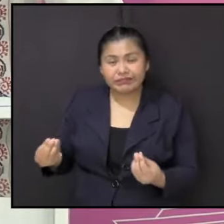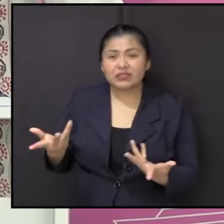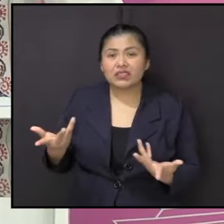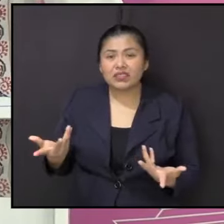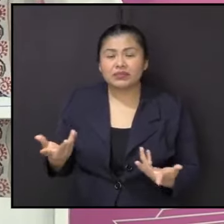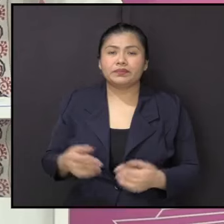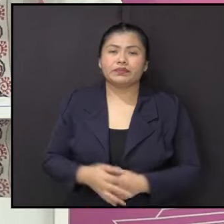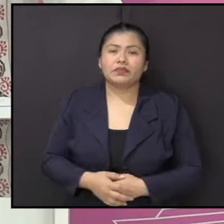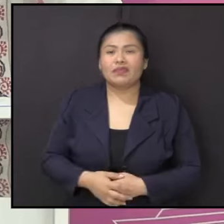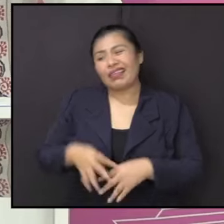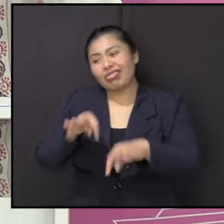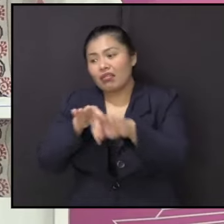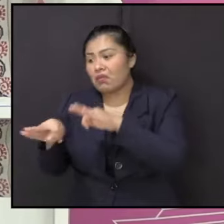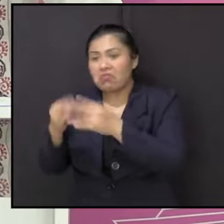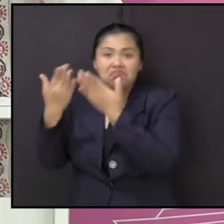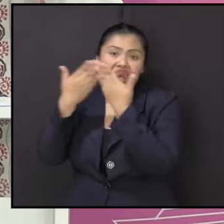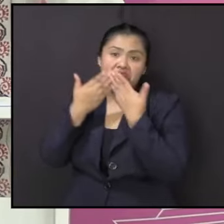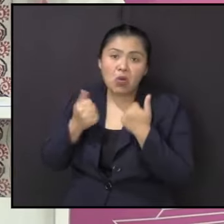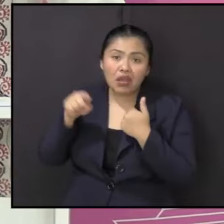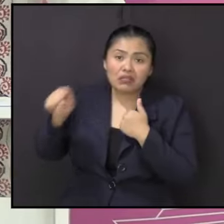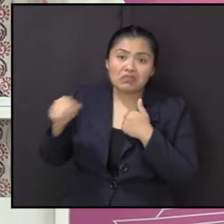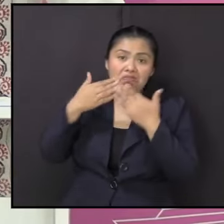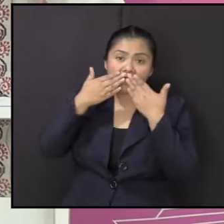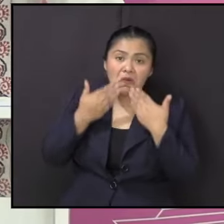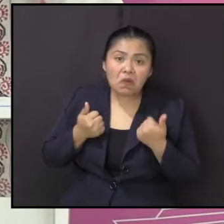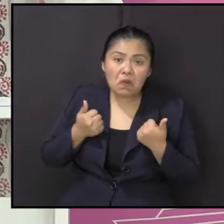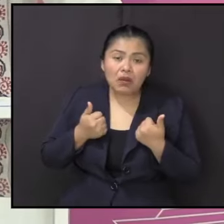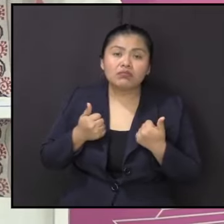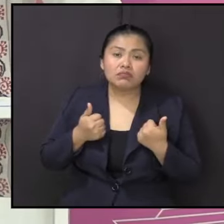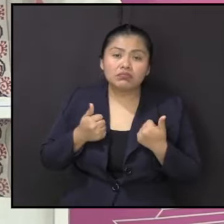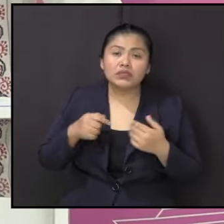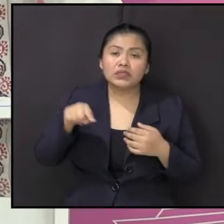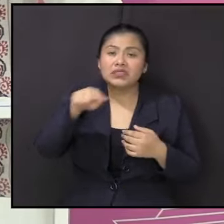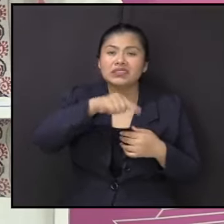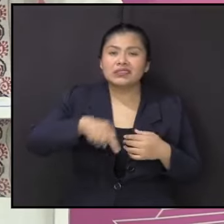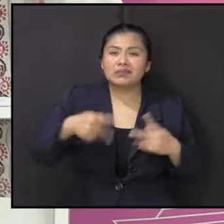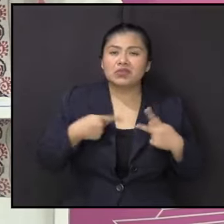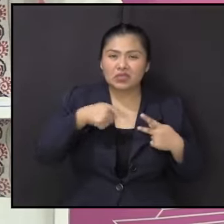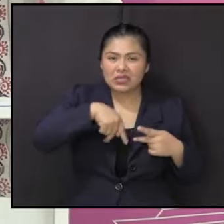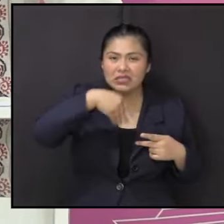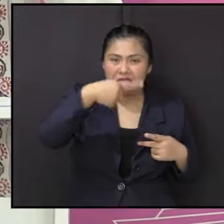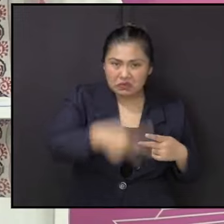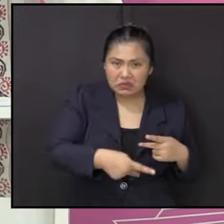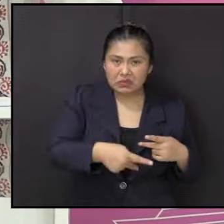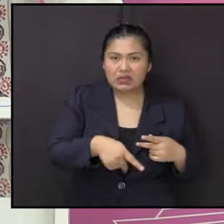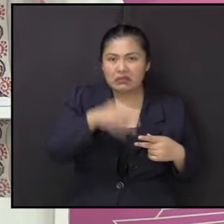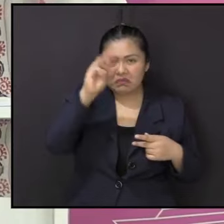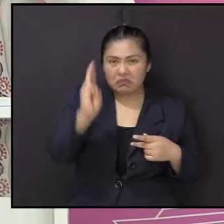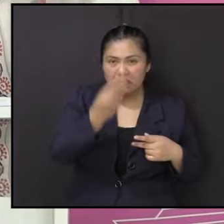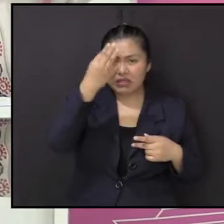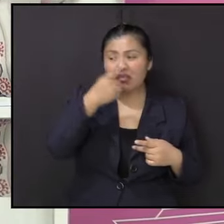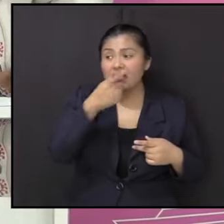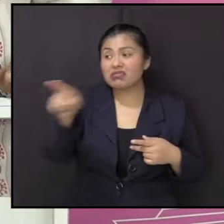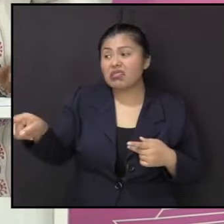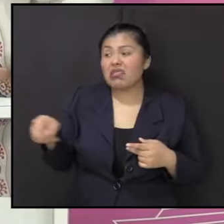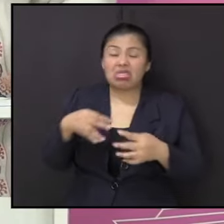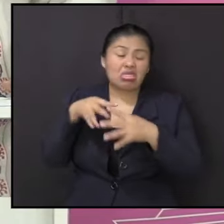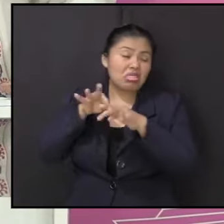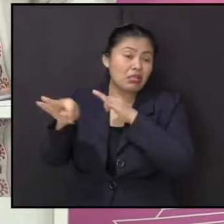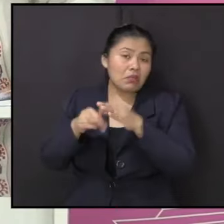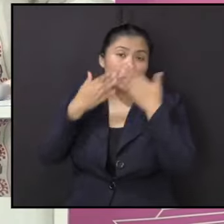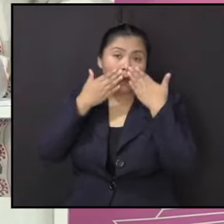fuente de empleo nulas, que lo comenta la misma ciudadanía. ¿Cuáles son las iniciativas o el trabajo que se debe